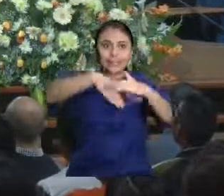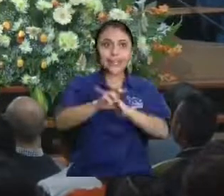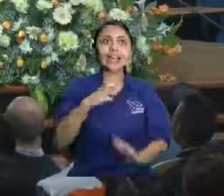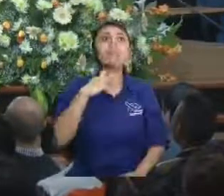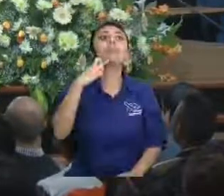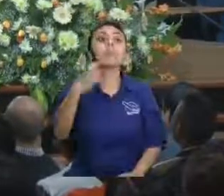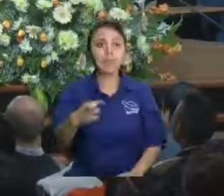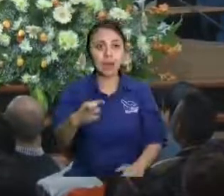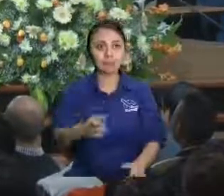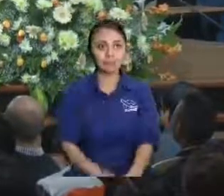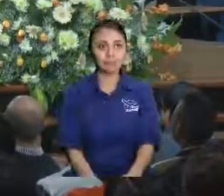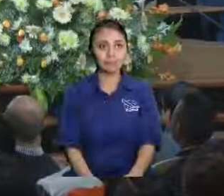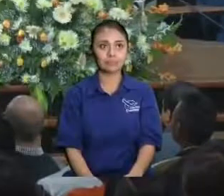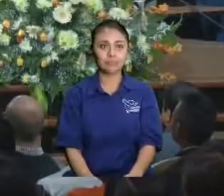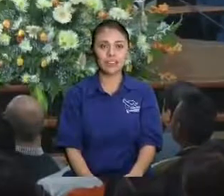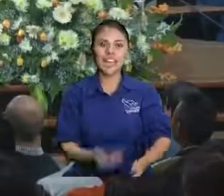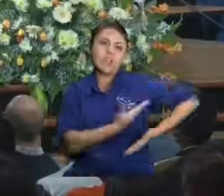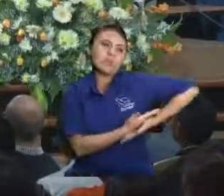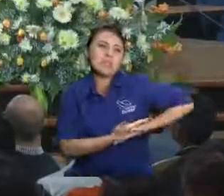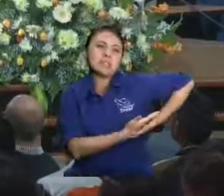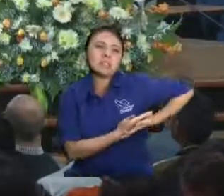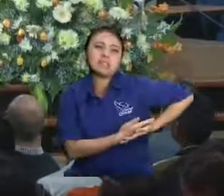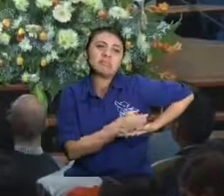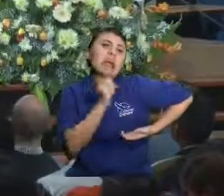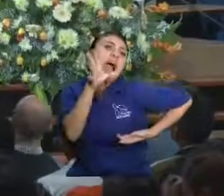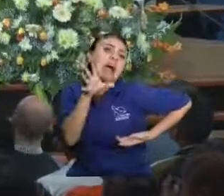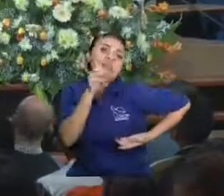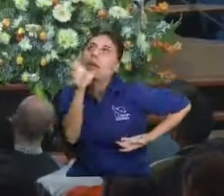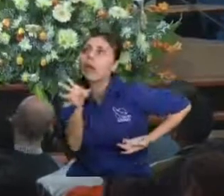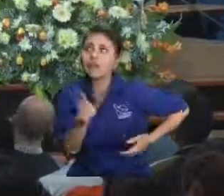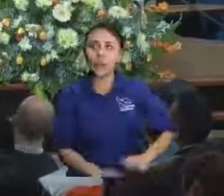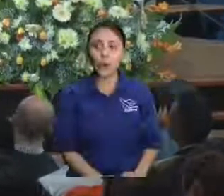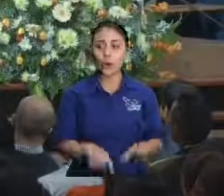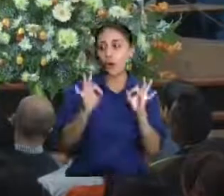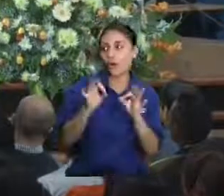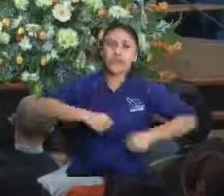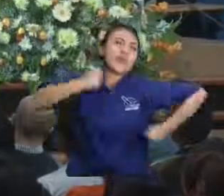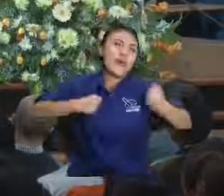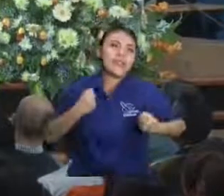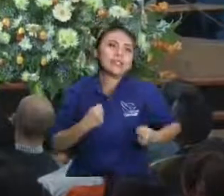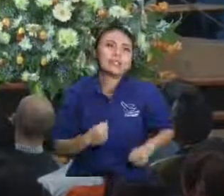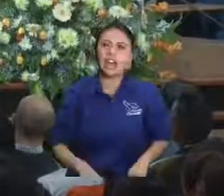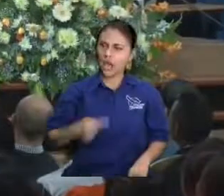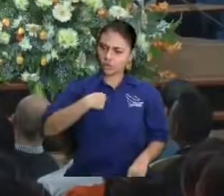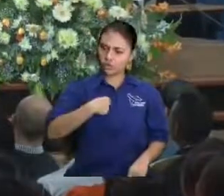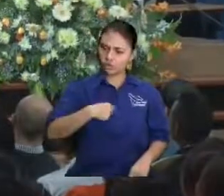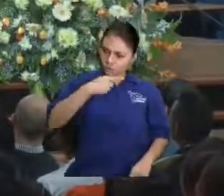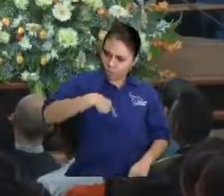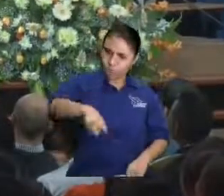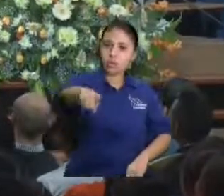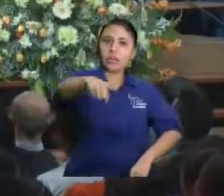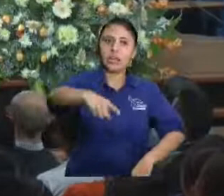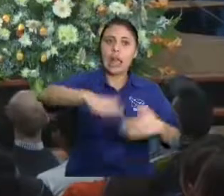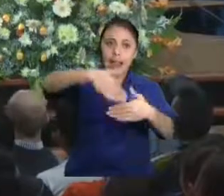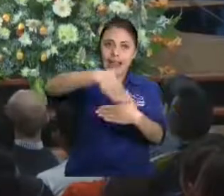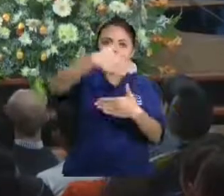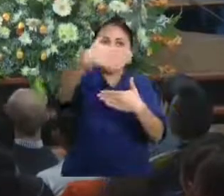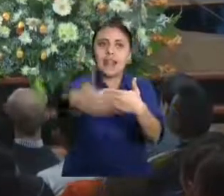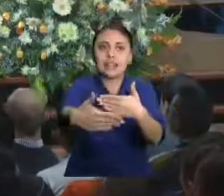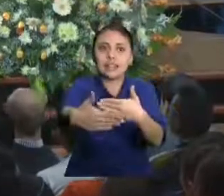Porque allá atrás mucho molestan y los chirises chillan y pasan por allá y se ponen a correr. Quiero estar hasta adelante, entonces ahí,